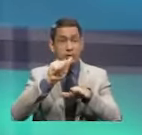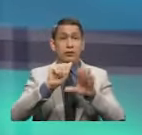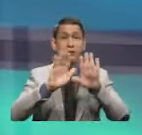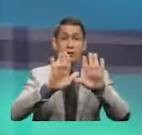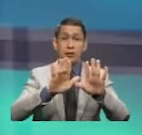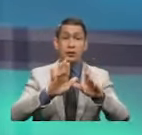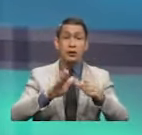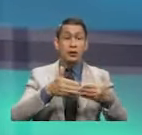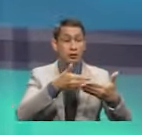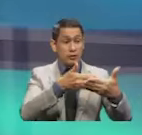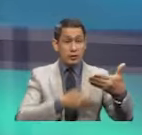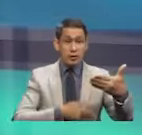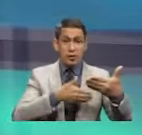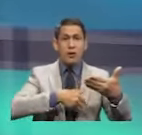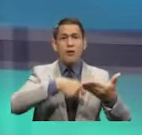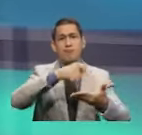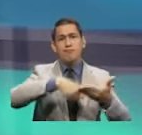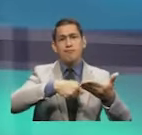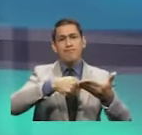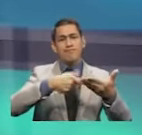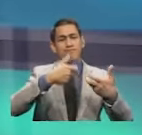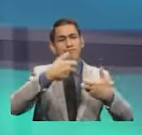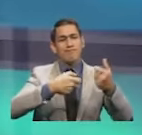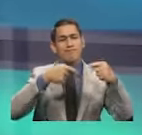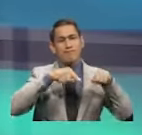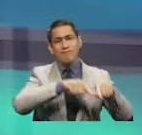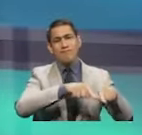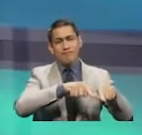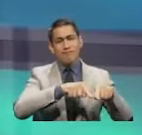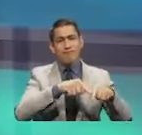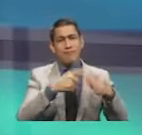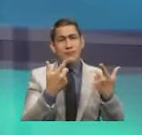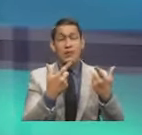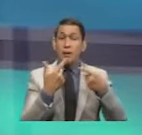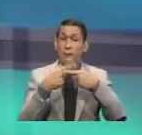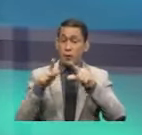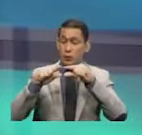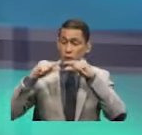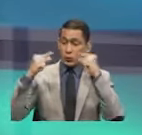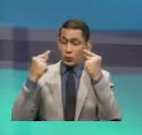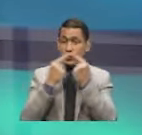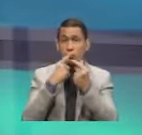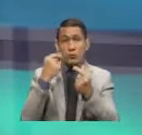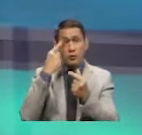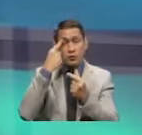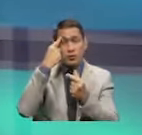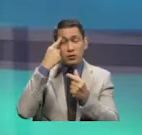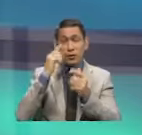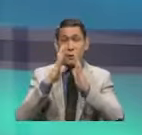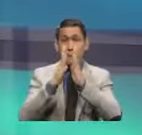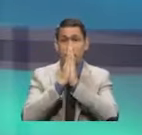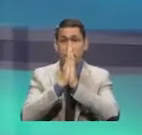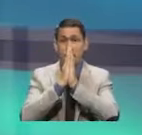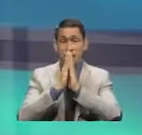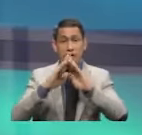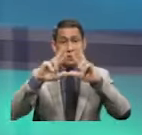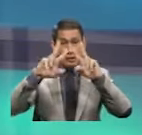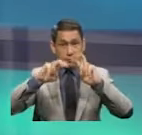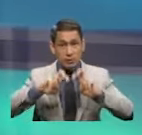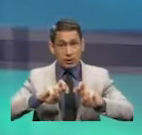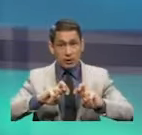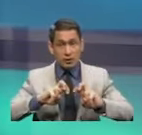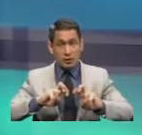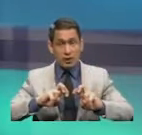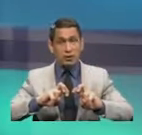firmas de respaldo digitales en el pedido. Esto mientras en el correísmo, en cambio, solicitan una investigación interna del caso